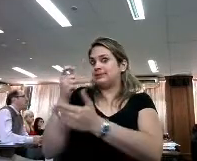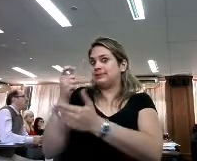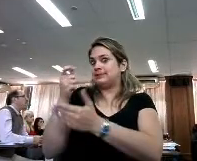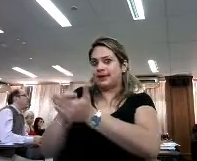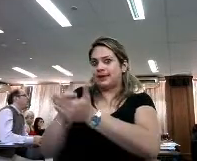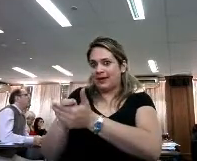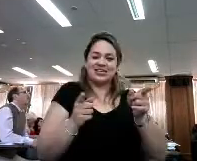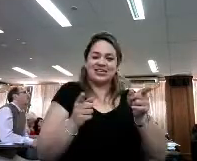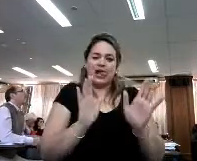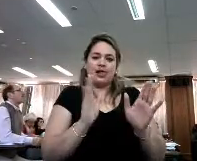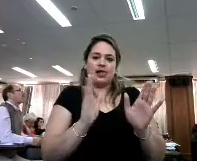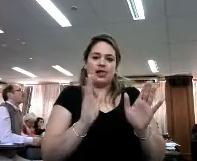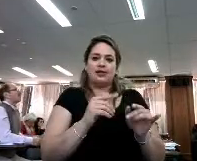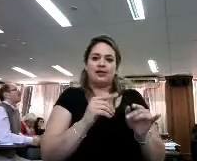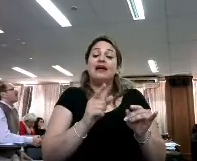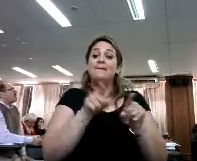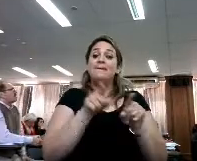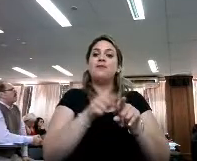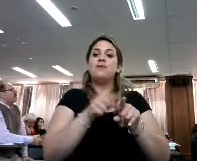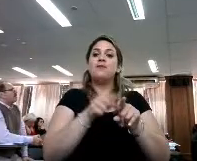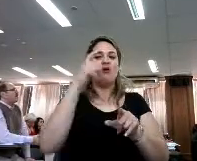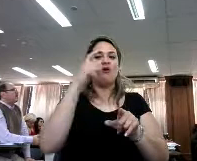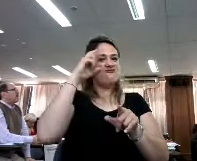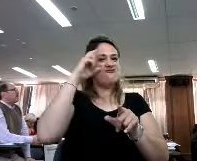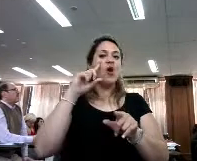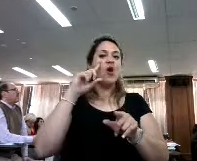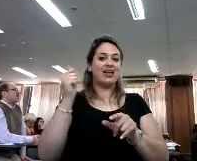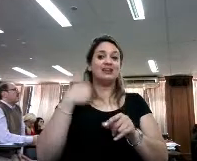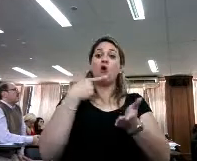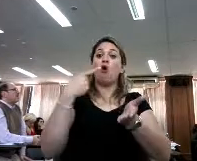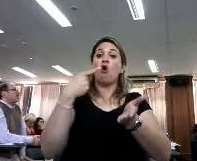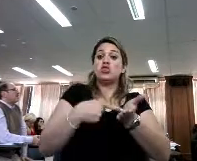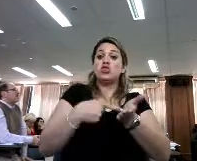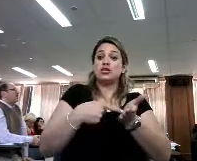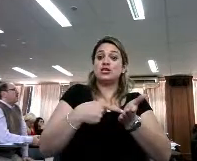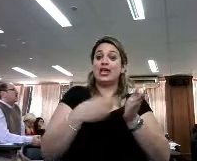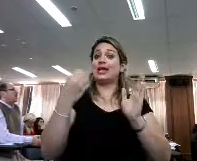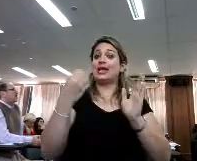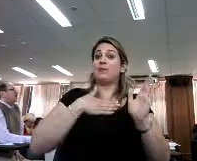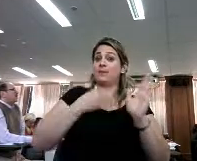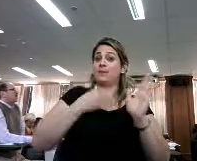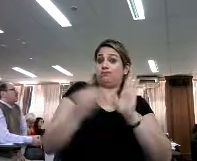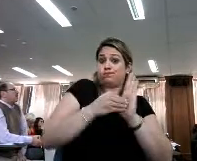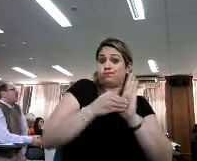Ah, como Verónica dice. Yo puse mis condiciones y es que me citen.